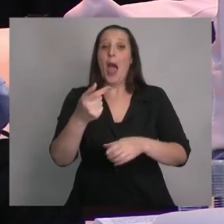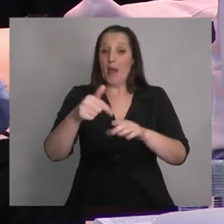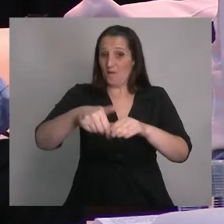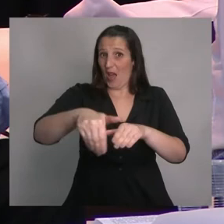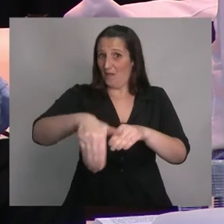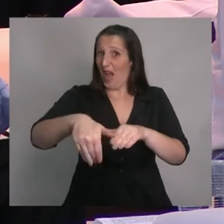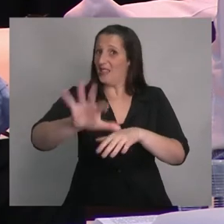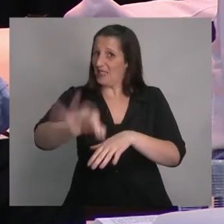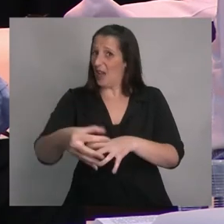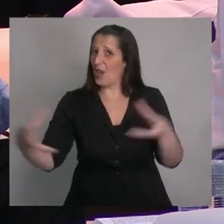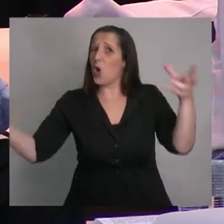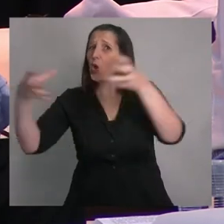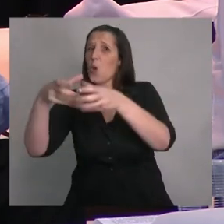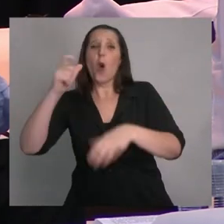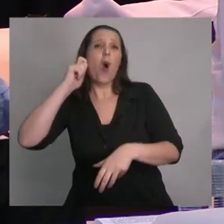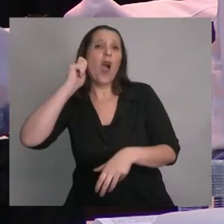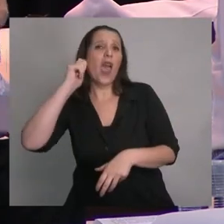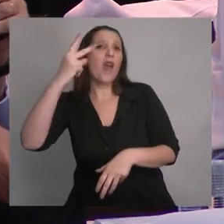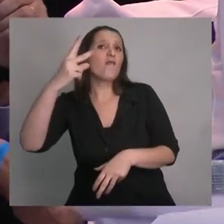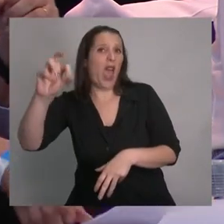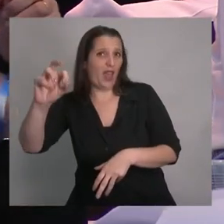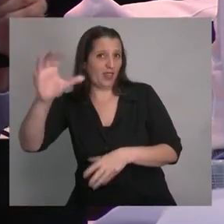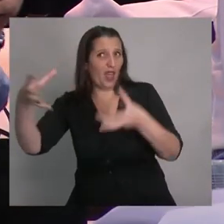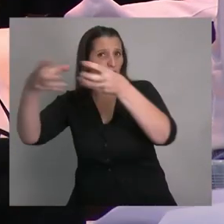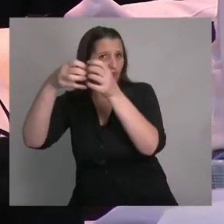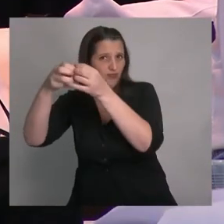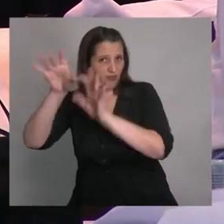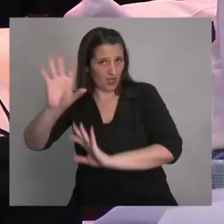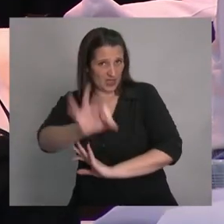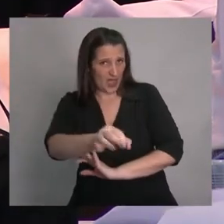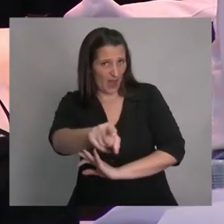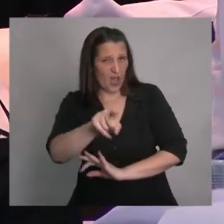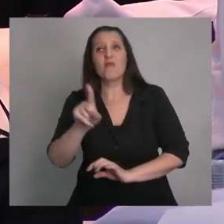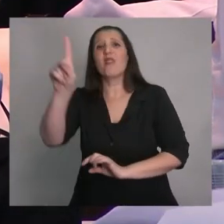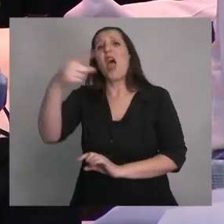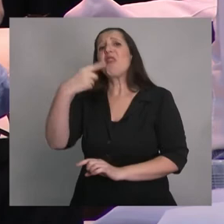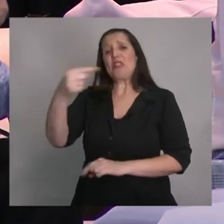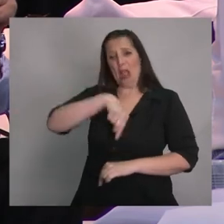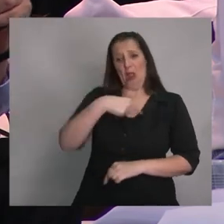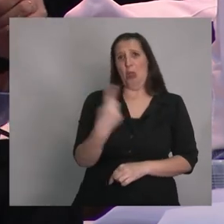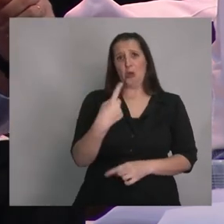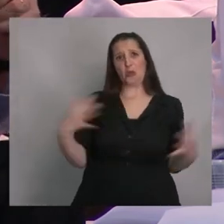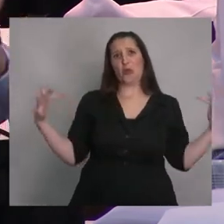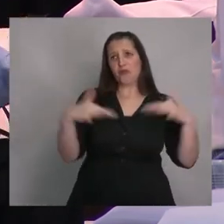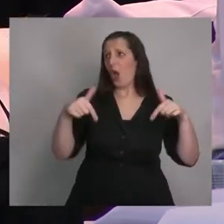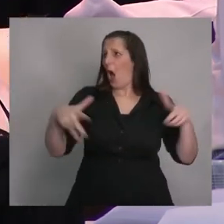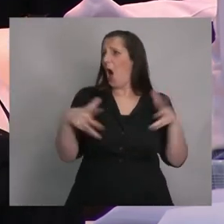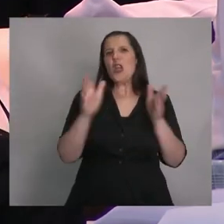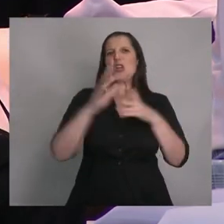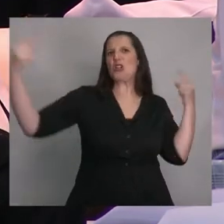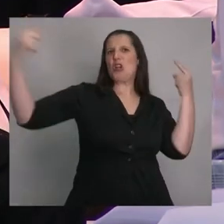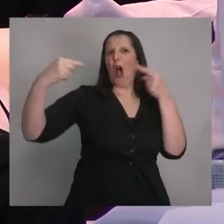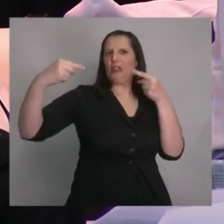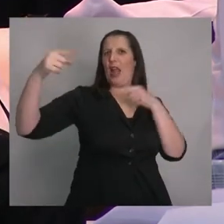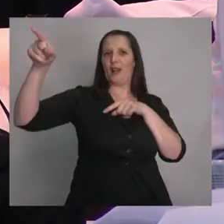g20 y cuidado a que dicen de que esto es la contracumbre no la contracumbre es el